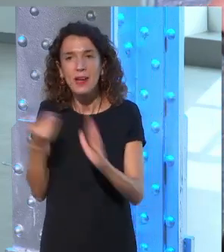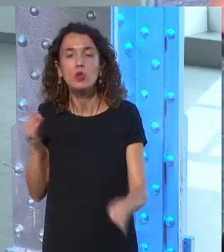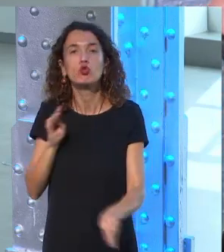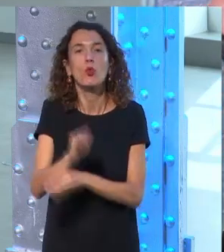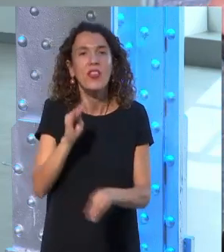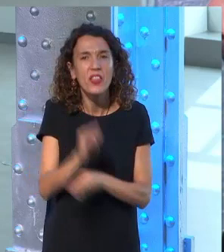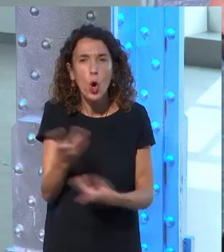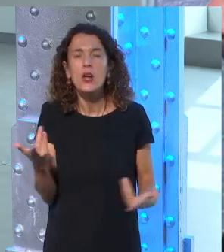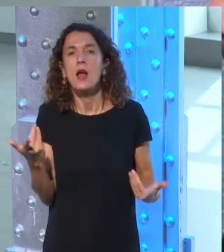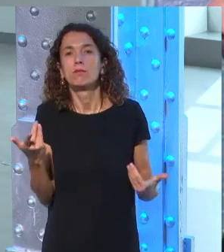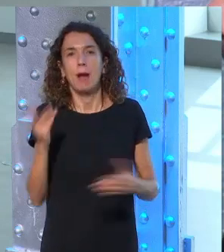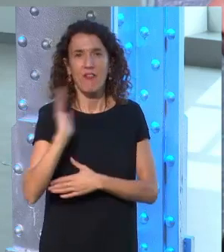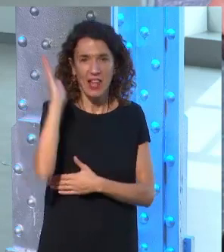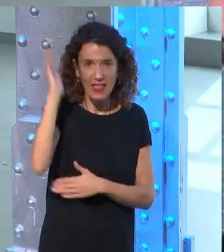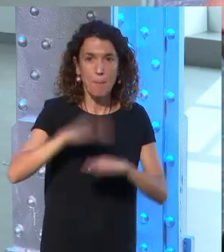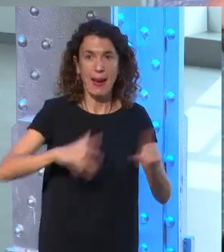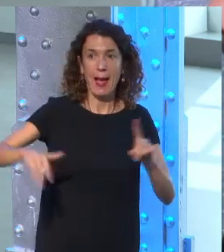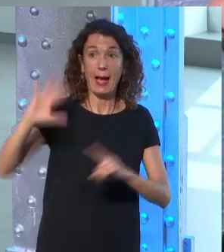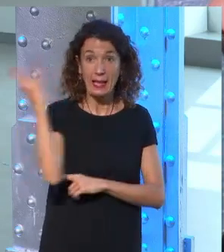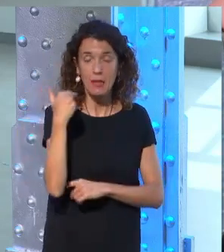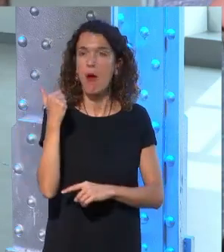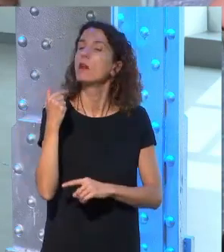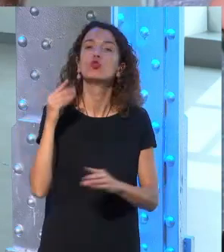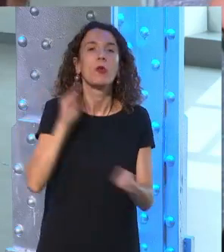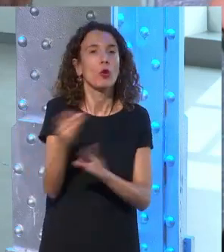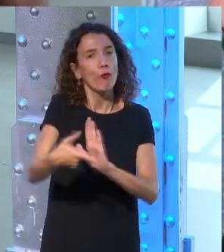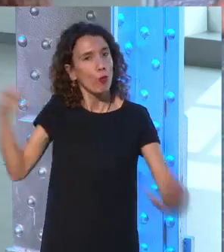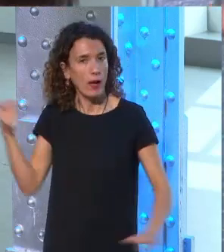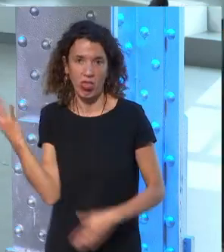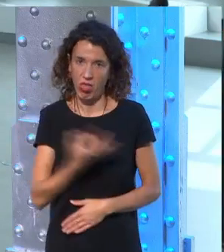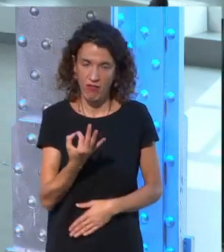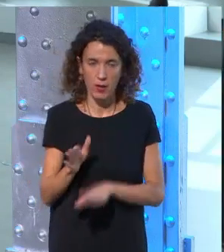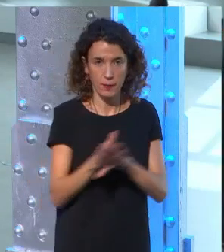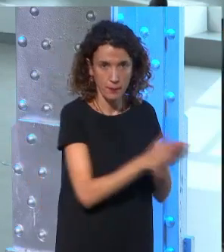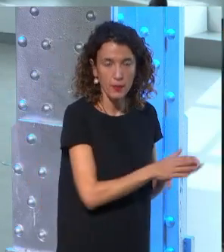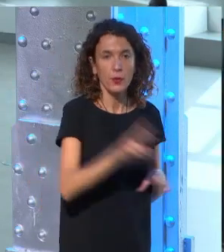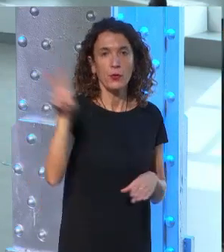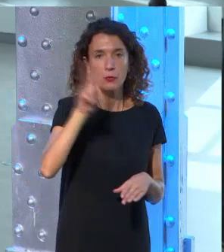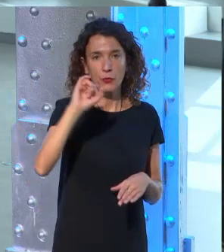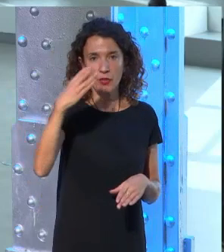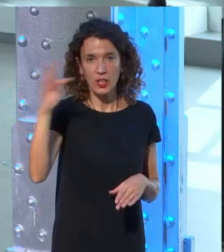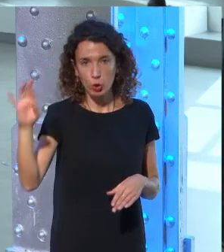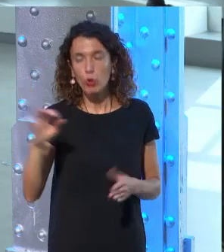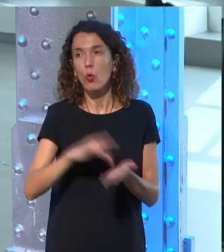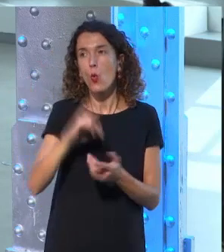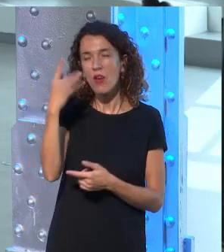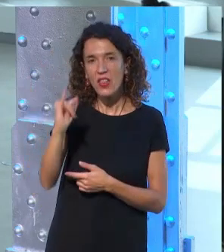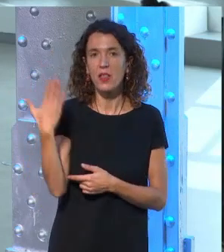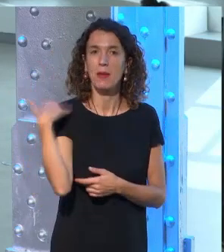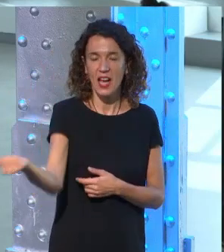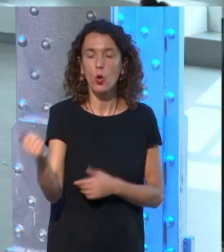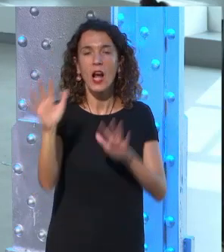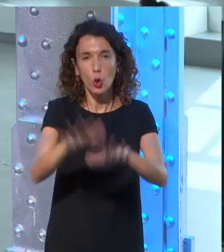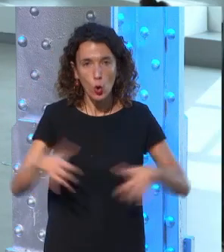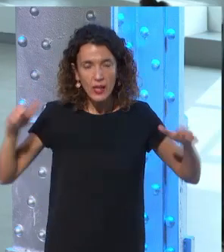subvenciones dañosas para el clima. Gracias. Víctor. Sí, yo una vez me invitaron al Congreso a